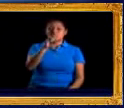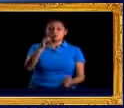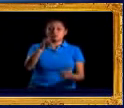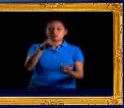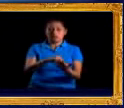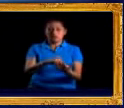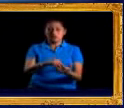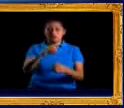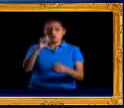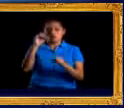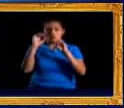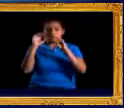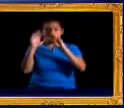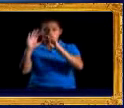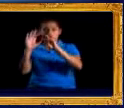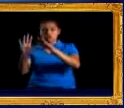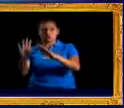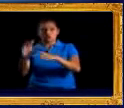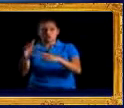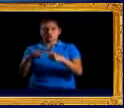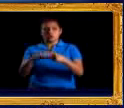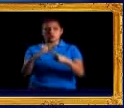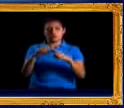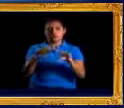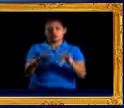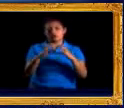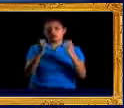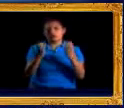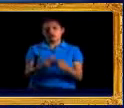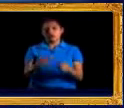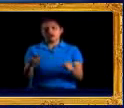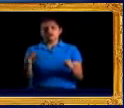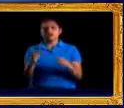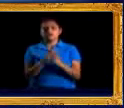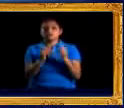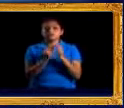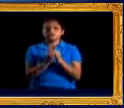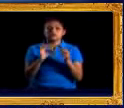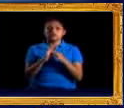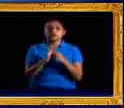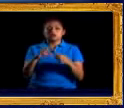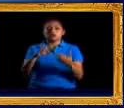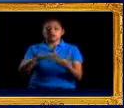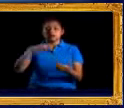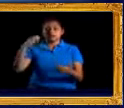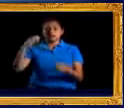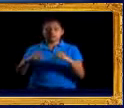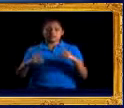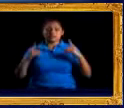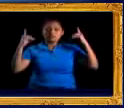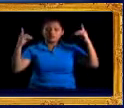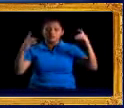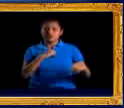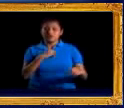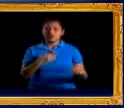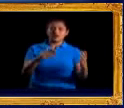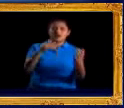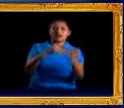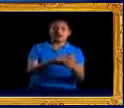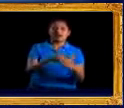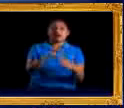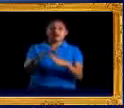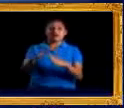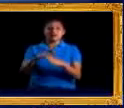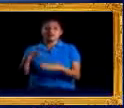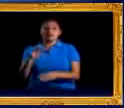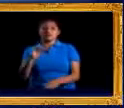especialistas como la crisis de los países desarrollados. Pero digo que quiero llegar a la parte, hermano,